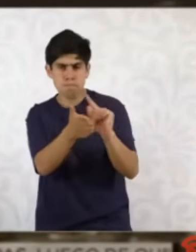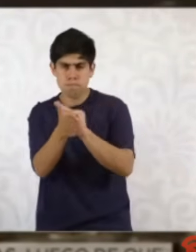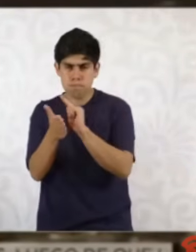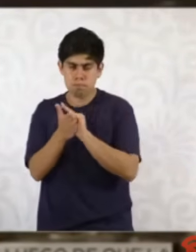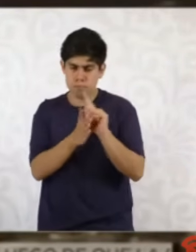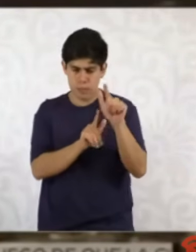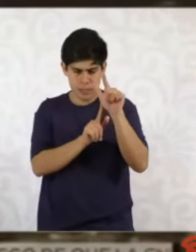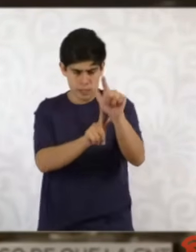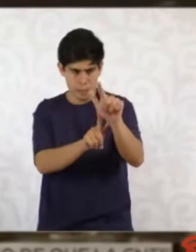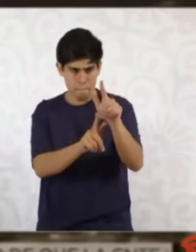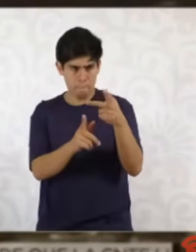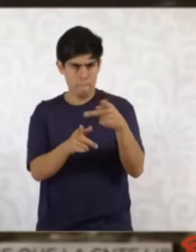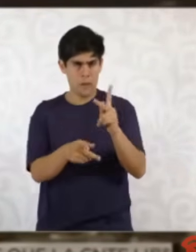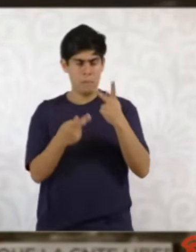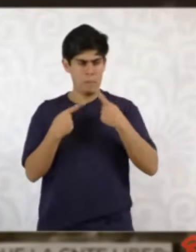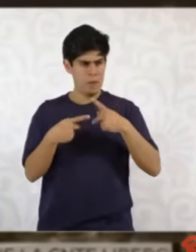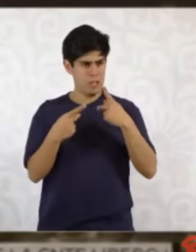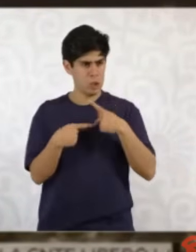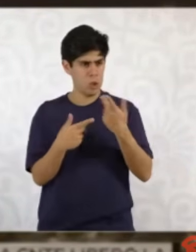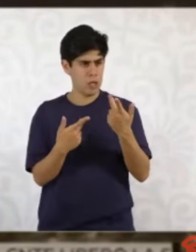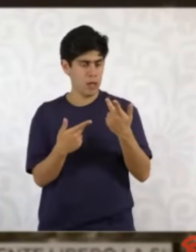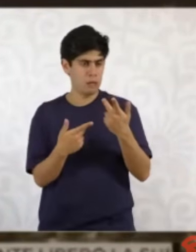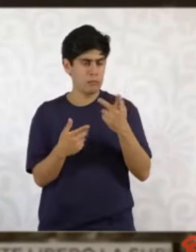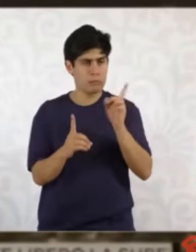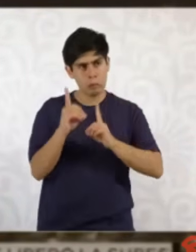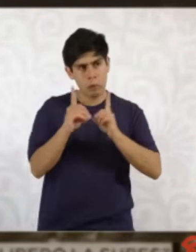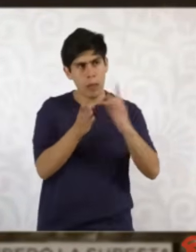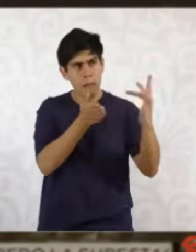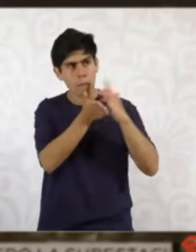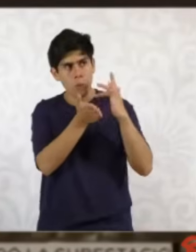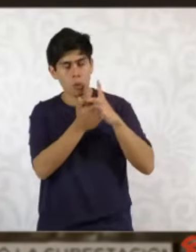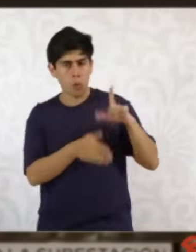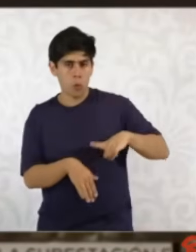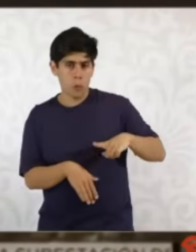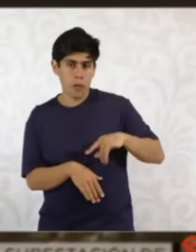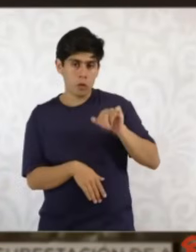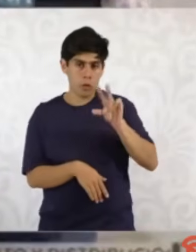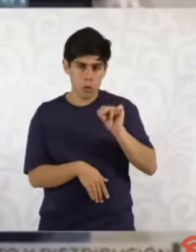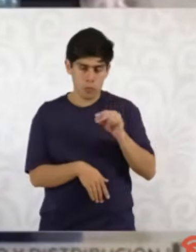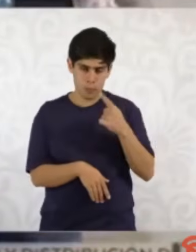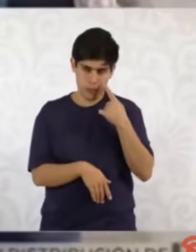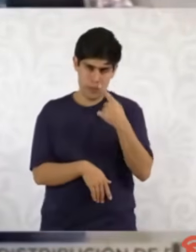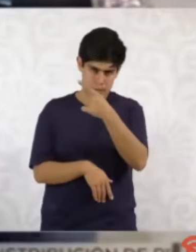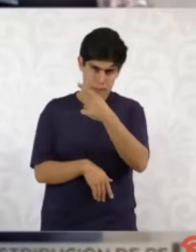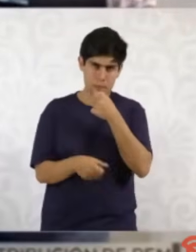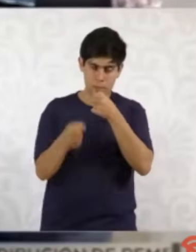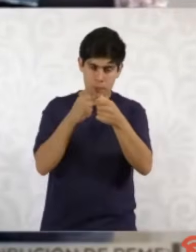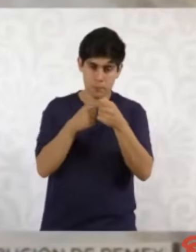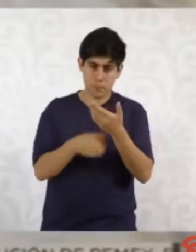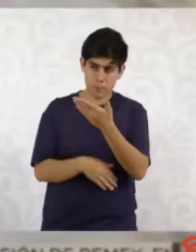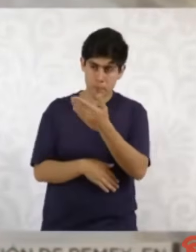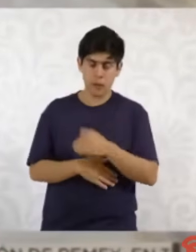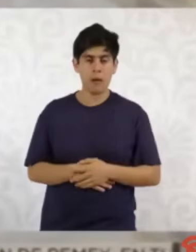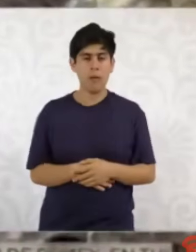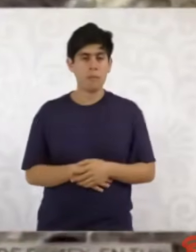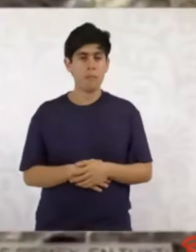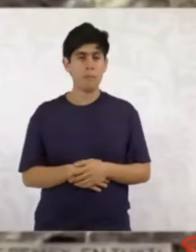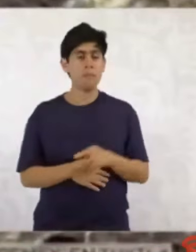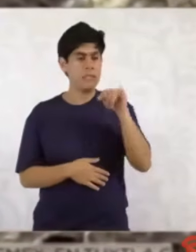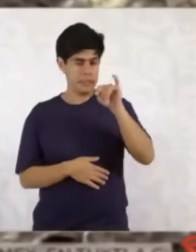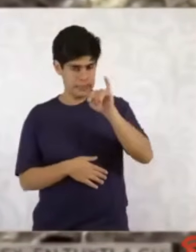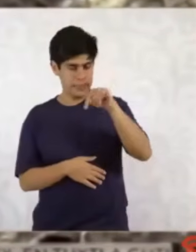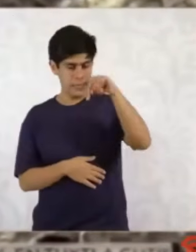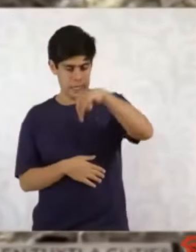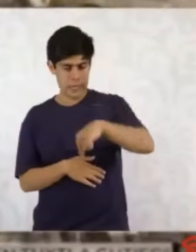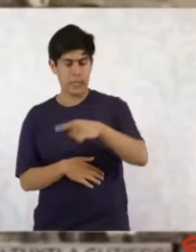quién los va a apoyar en los próximos días. Voy con Daniel de Rosas para que nos cuente los detalles. Daniel, estás al aire. Buen domingo. Que los trabajos de limpieza continúan